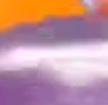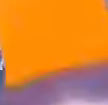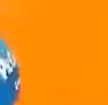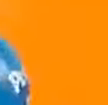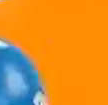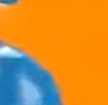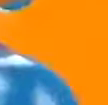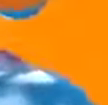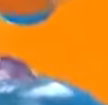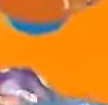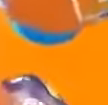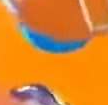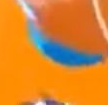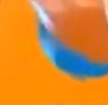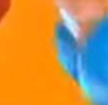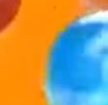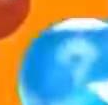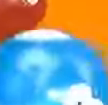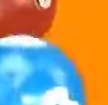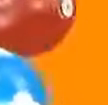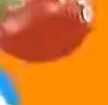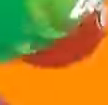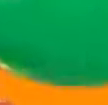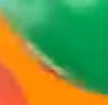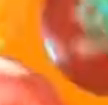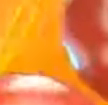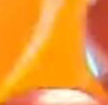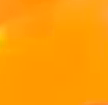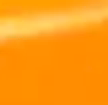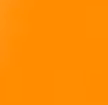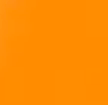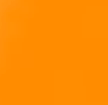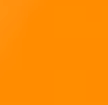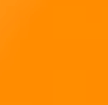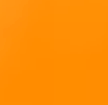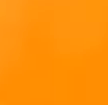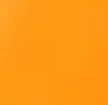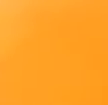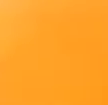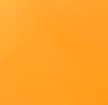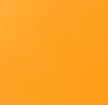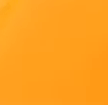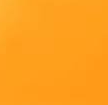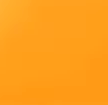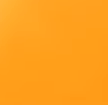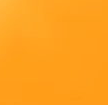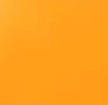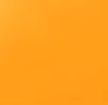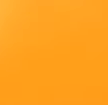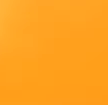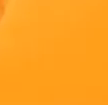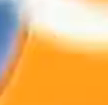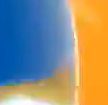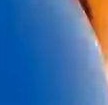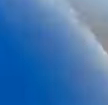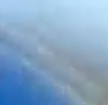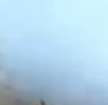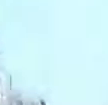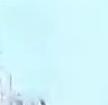con la confianza de cumplir tus sueños. Bienvenidos al Orfeo Loto.